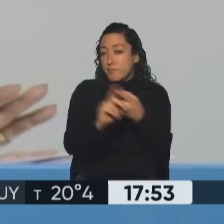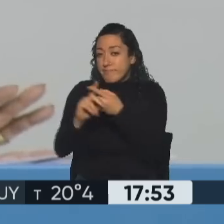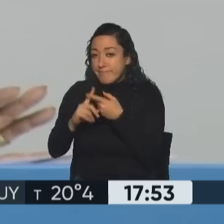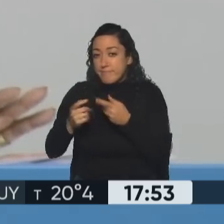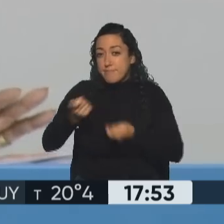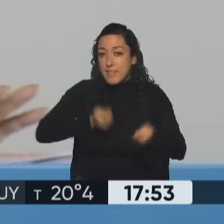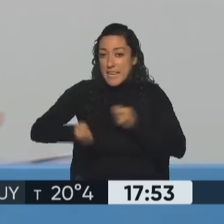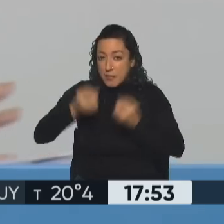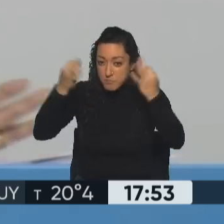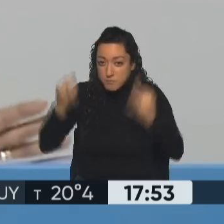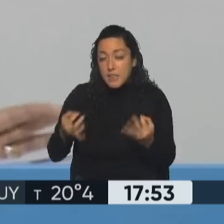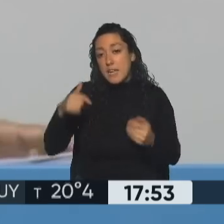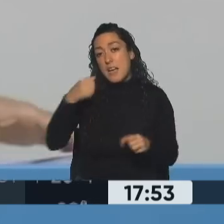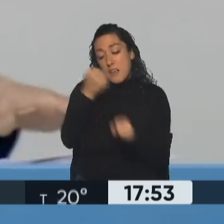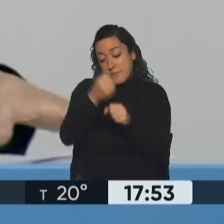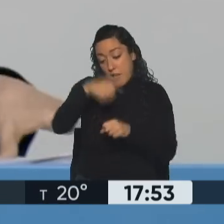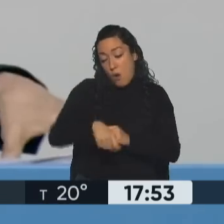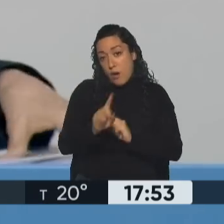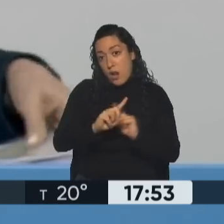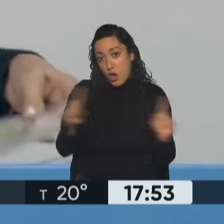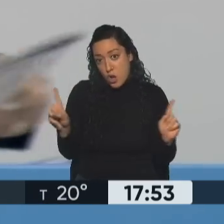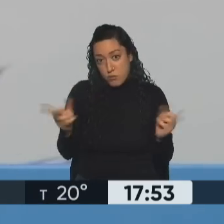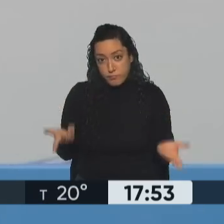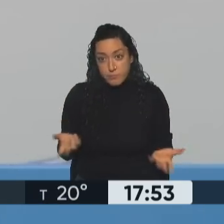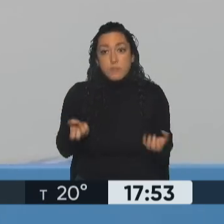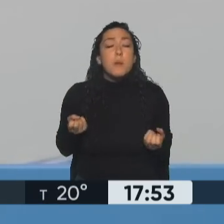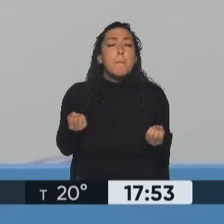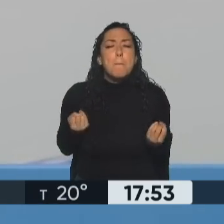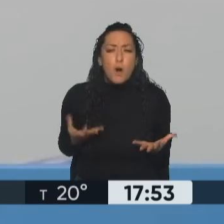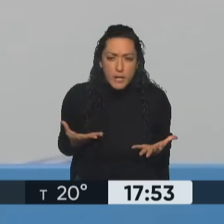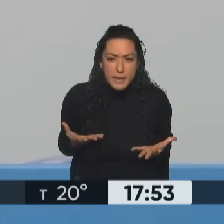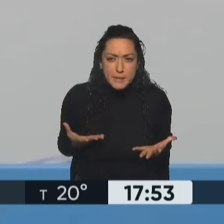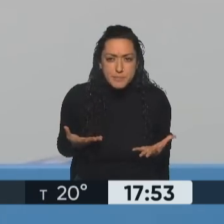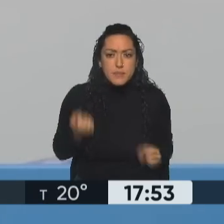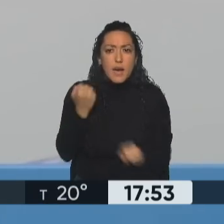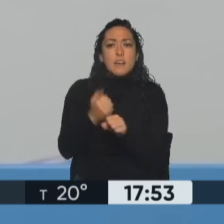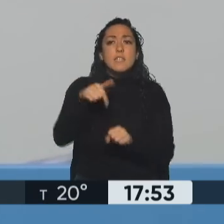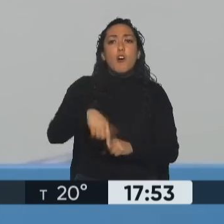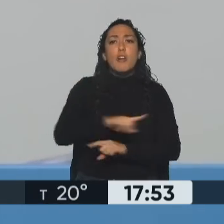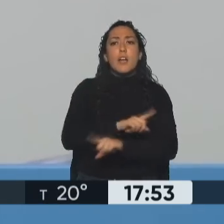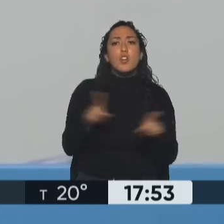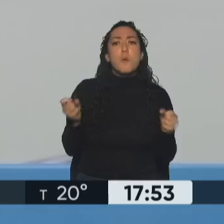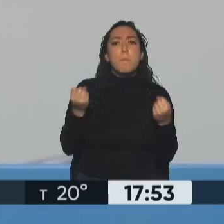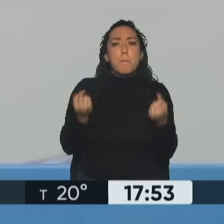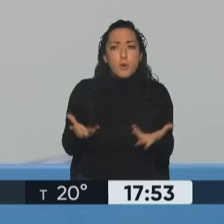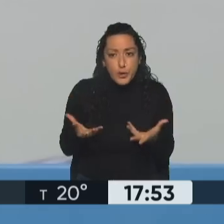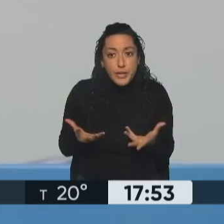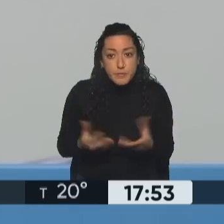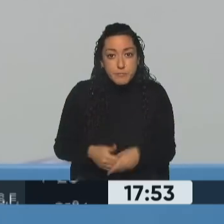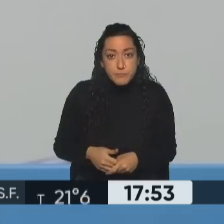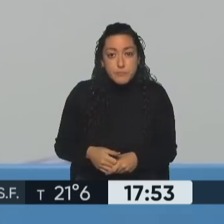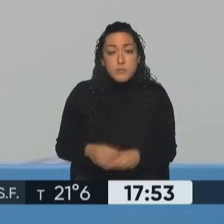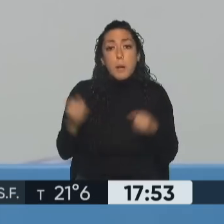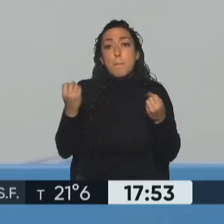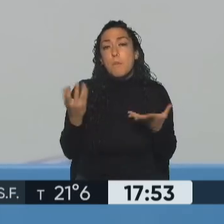estaría sucediendo. ¿Y por qué no estaría sucediendo? Bueno, porque hay